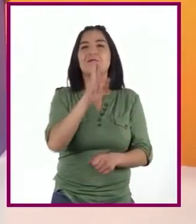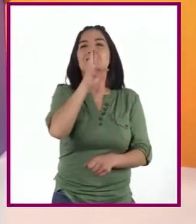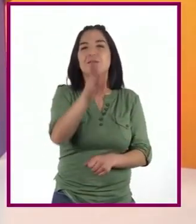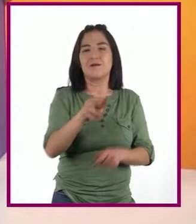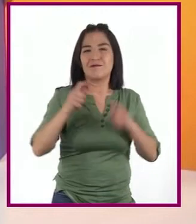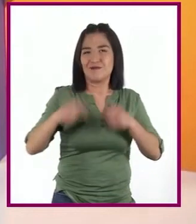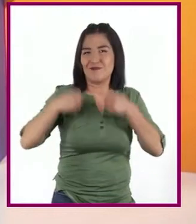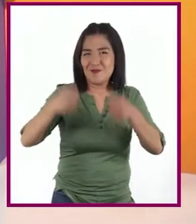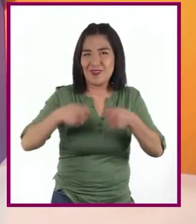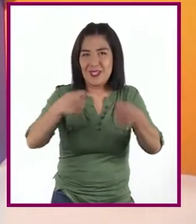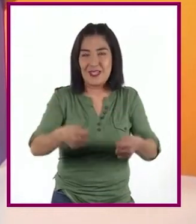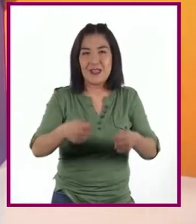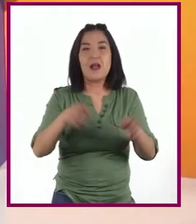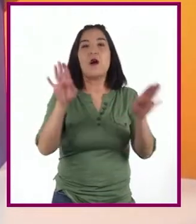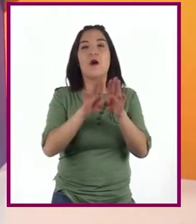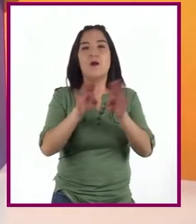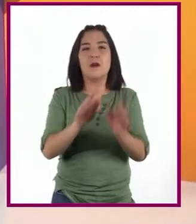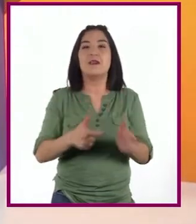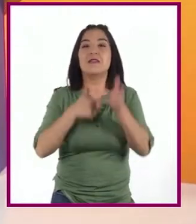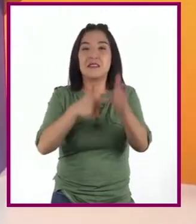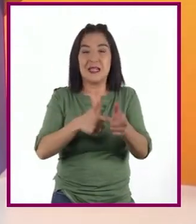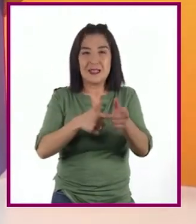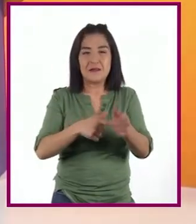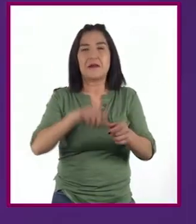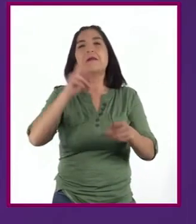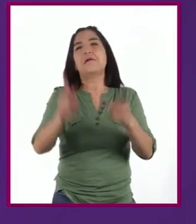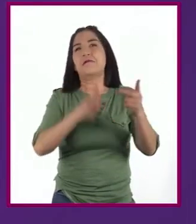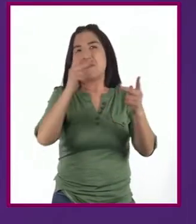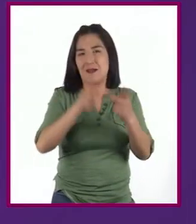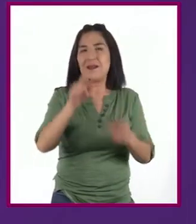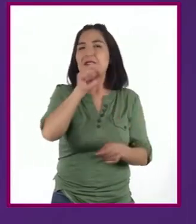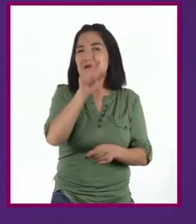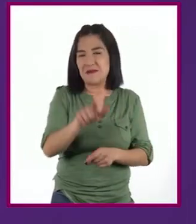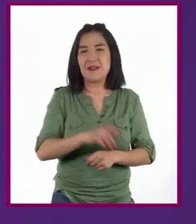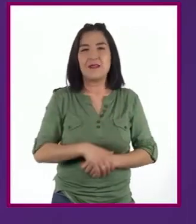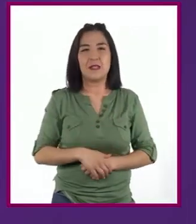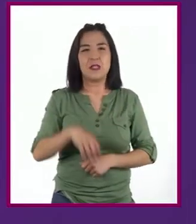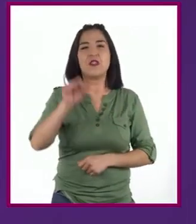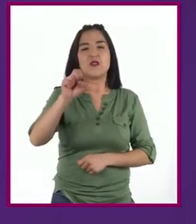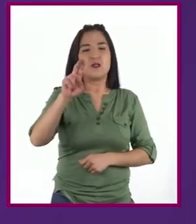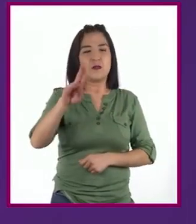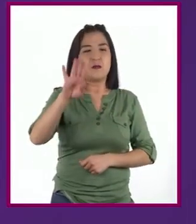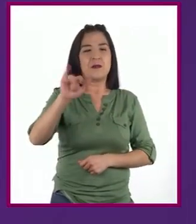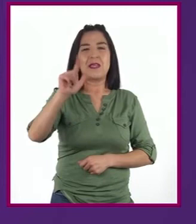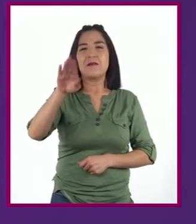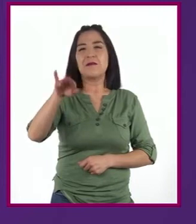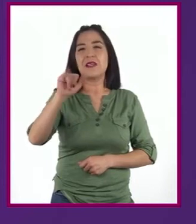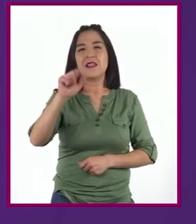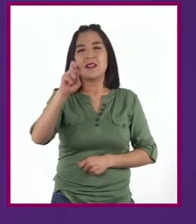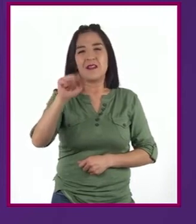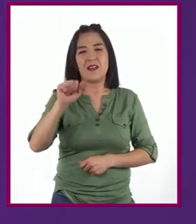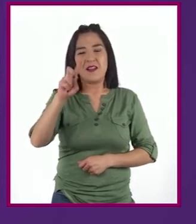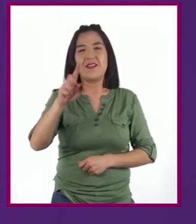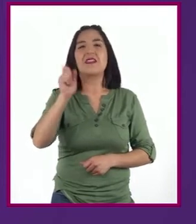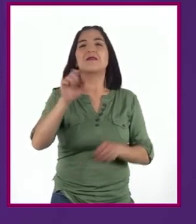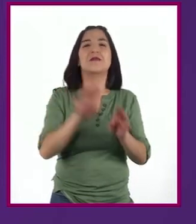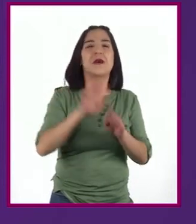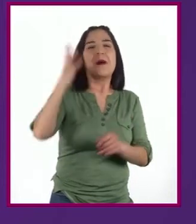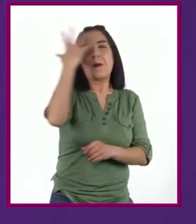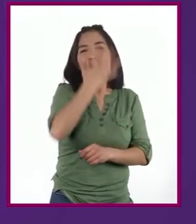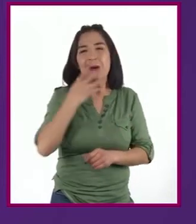tradición, continuarla o perfeccionarla. La sublimidad frente a la idea de belleza